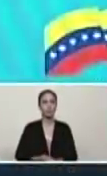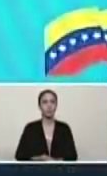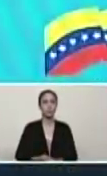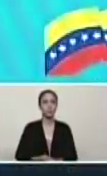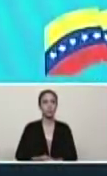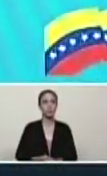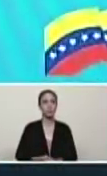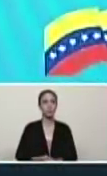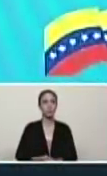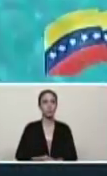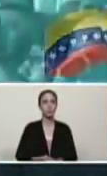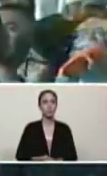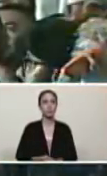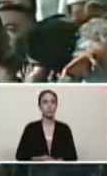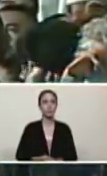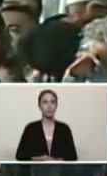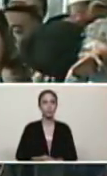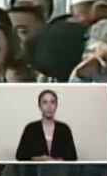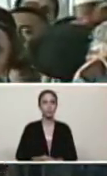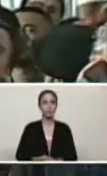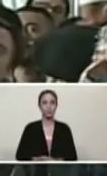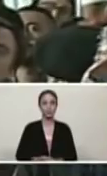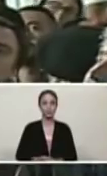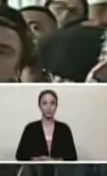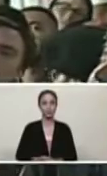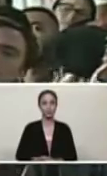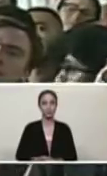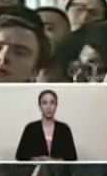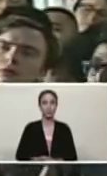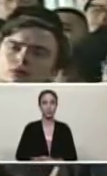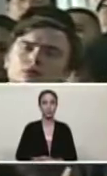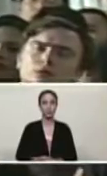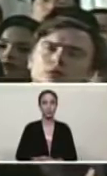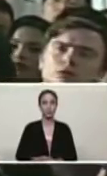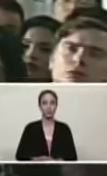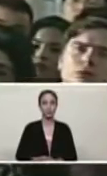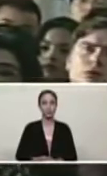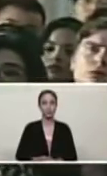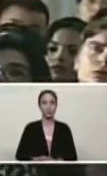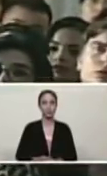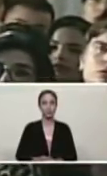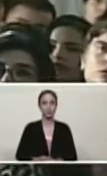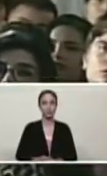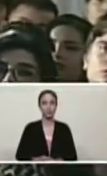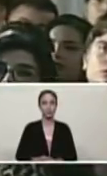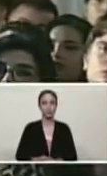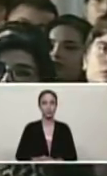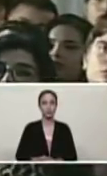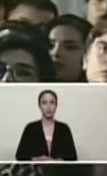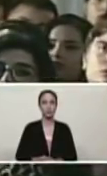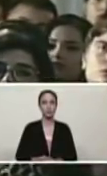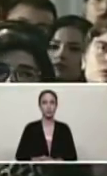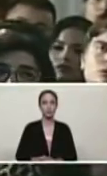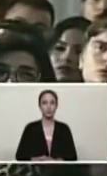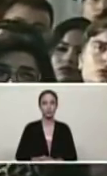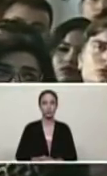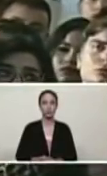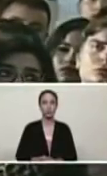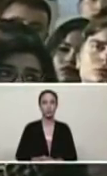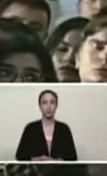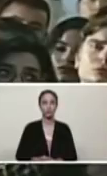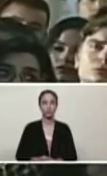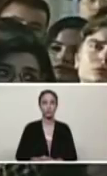We want you to know that in a few days we are going to leave your country, but our hearts, our thoughts will stay here with